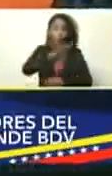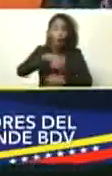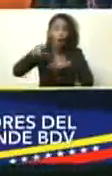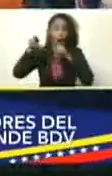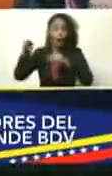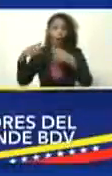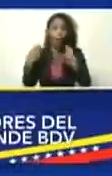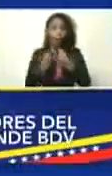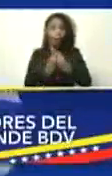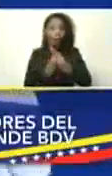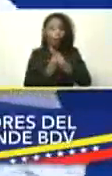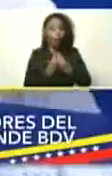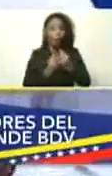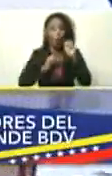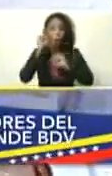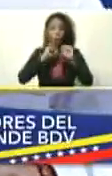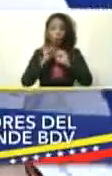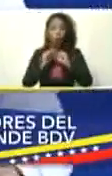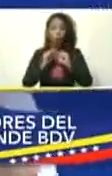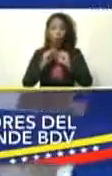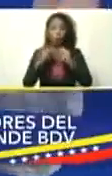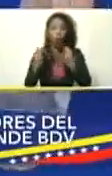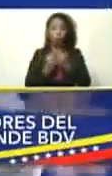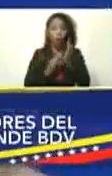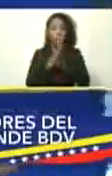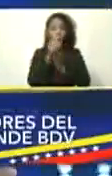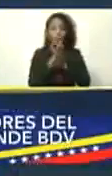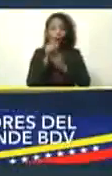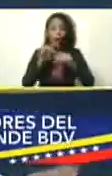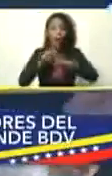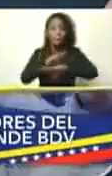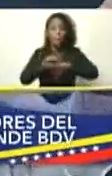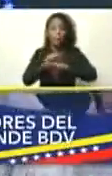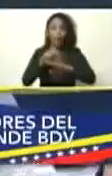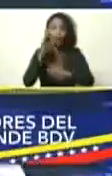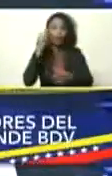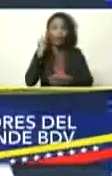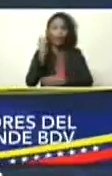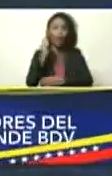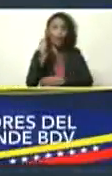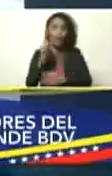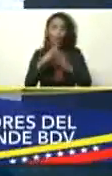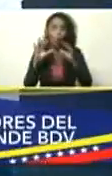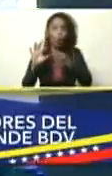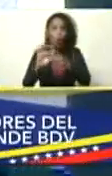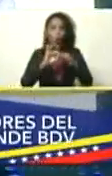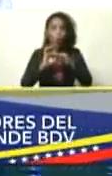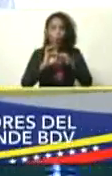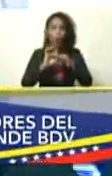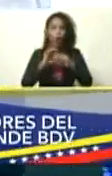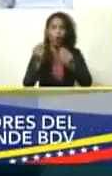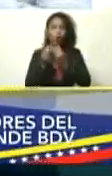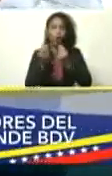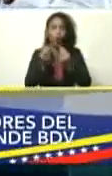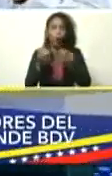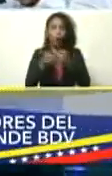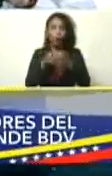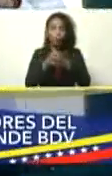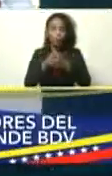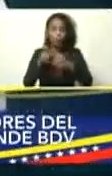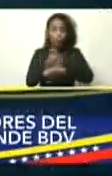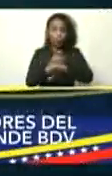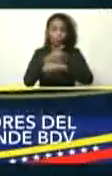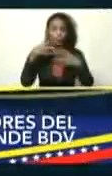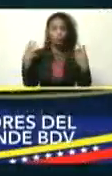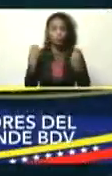emprendedor, Emprender Juntos, el Ministerio de Finanzas, todos unidos como equipo, como gobierno y también trabajando con